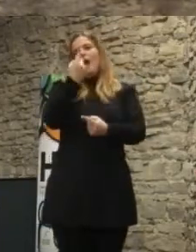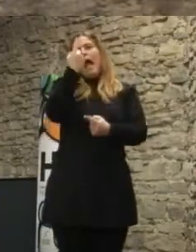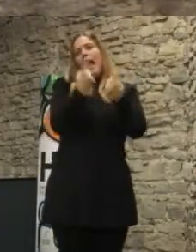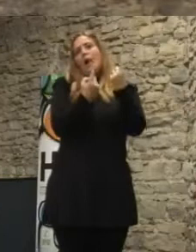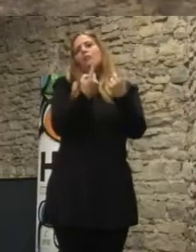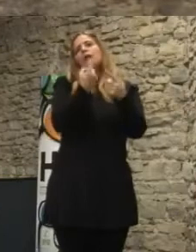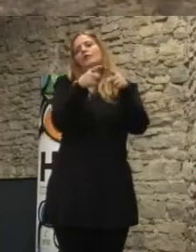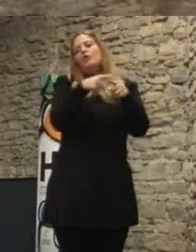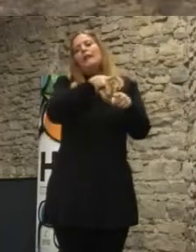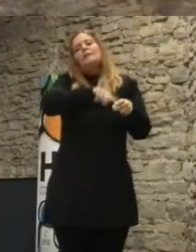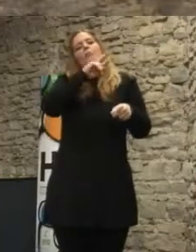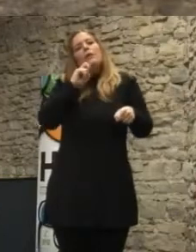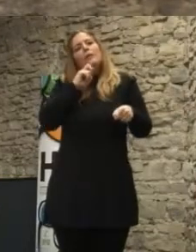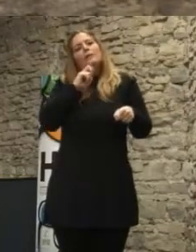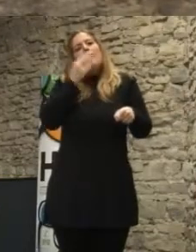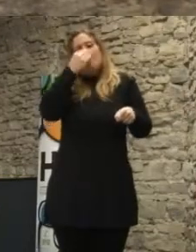Pero